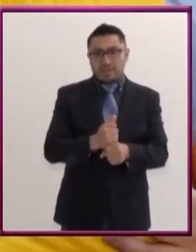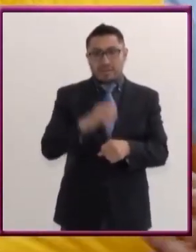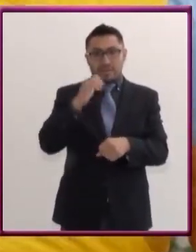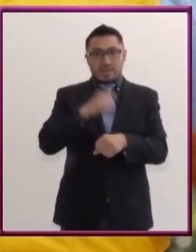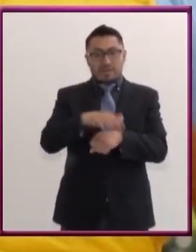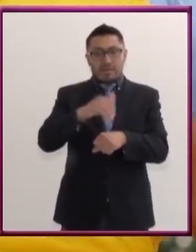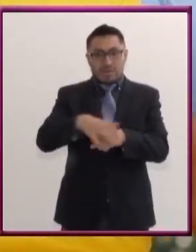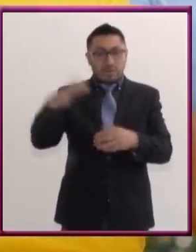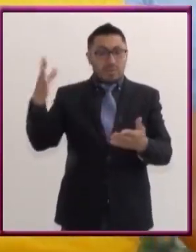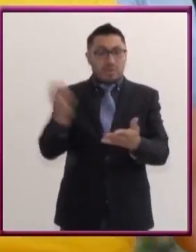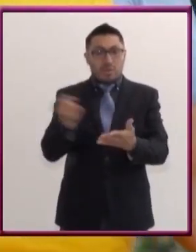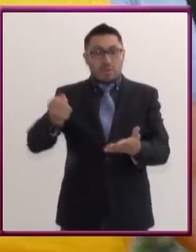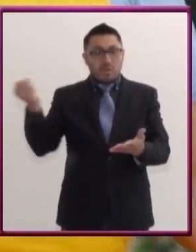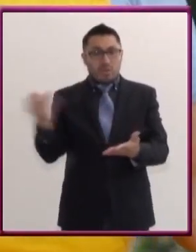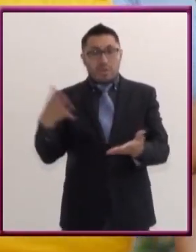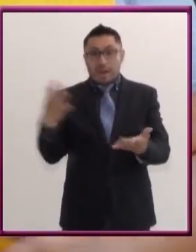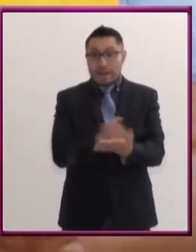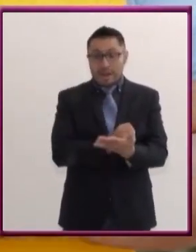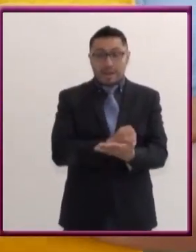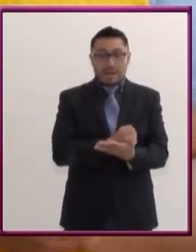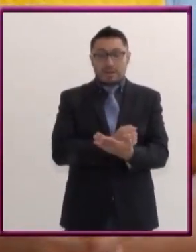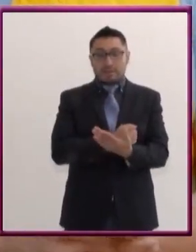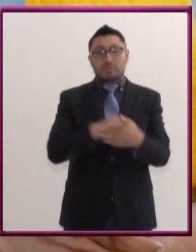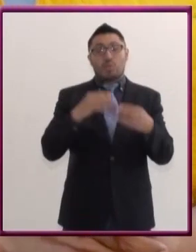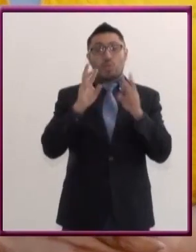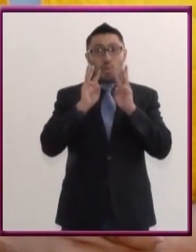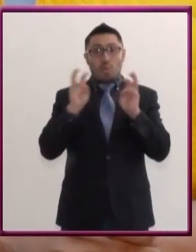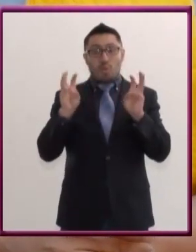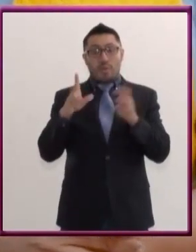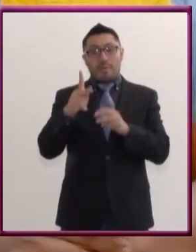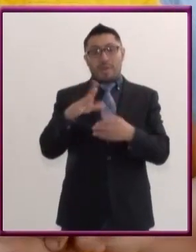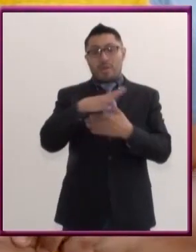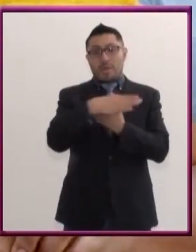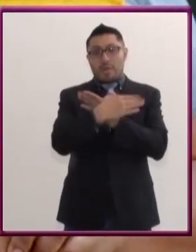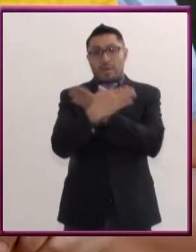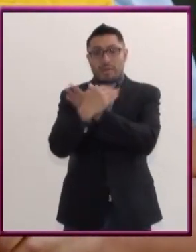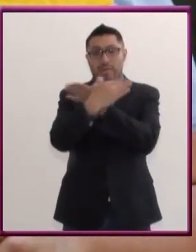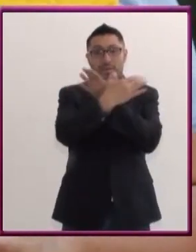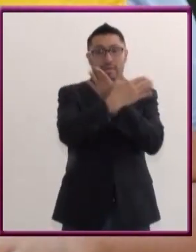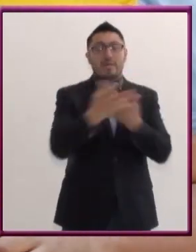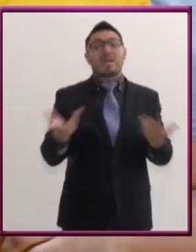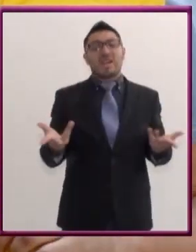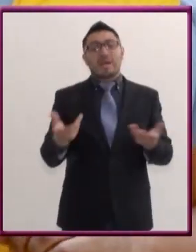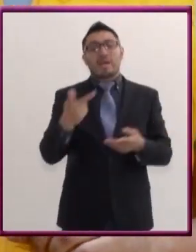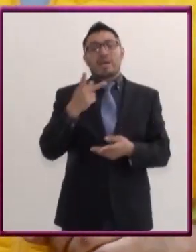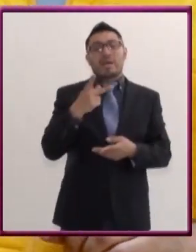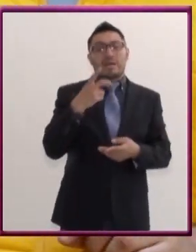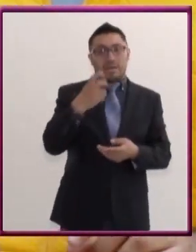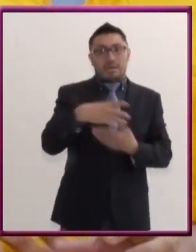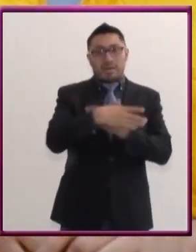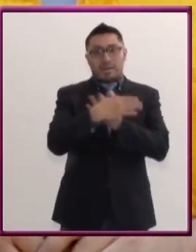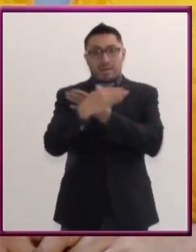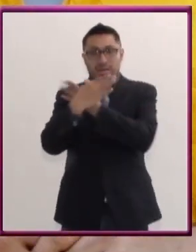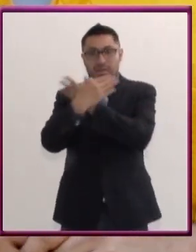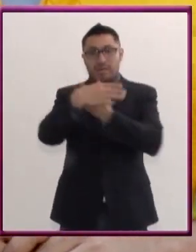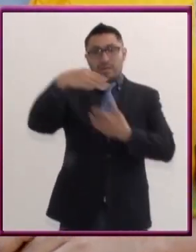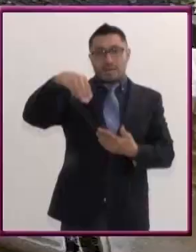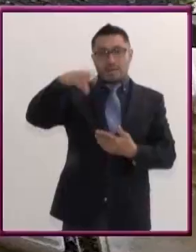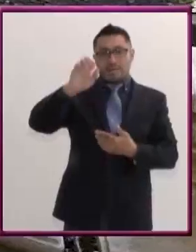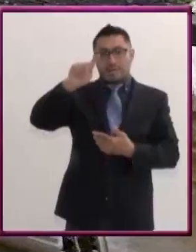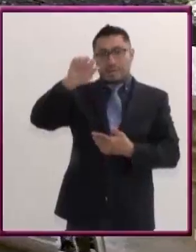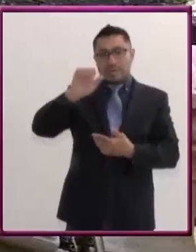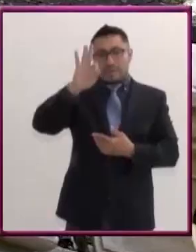el número ganador de la lotería, etc. ¡Wow! Pero, ¿y la mariposa? Pues la mariposa es una